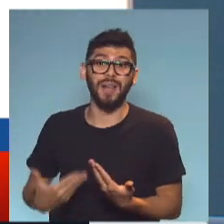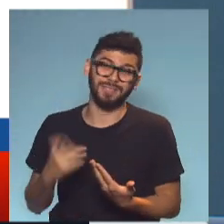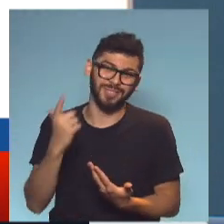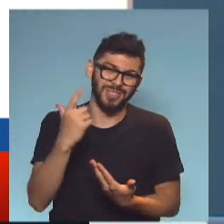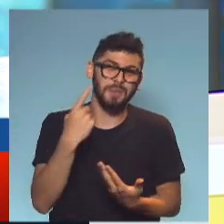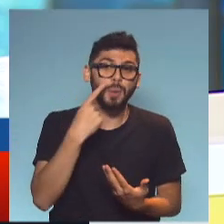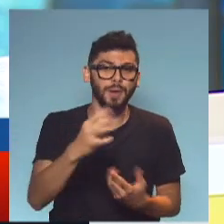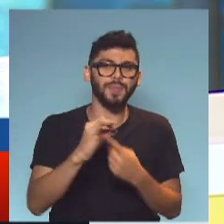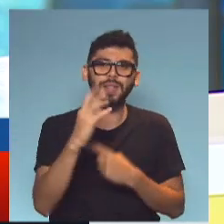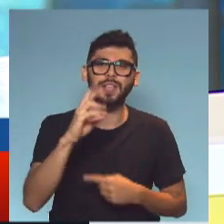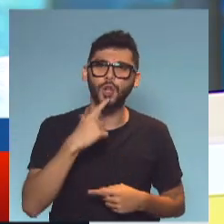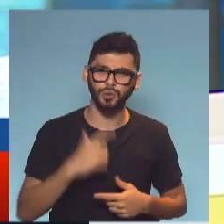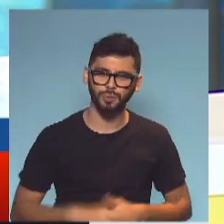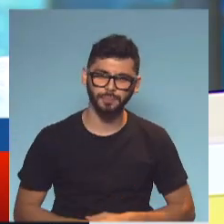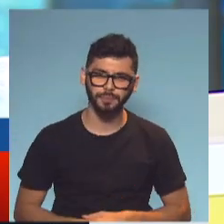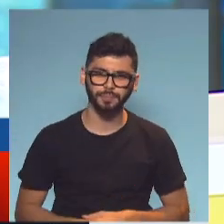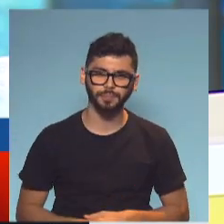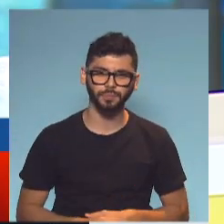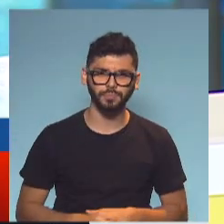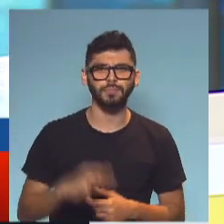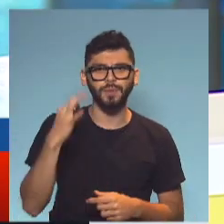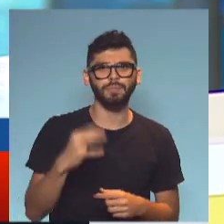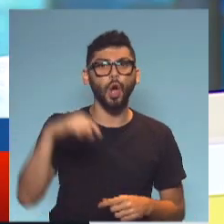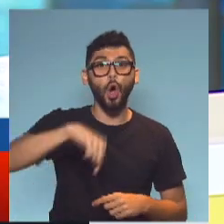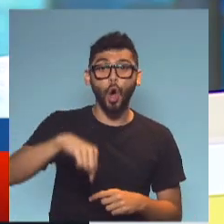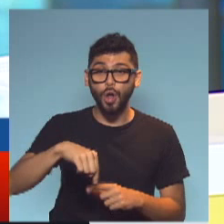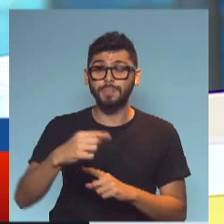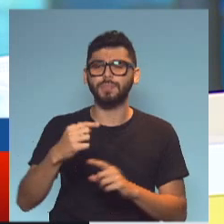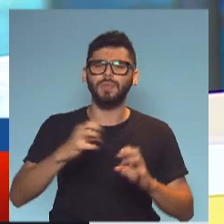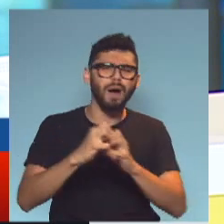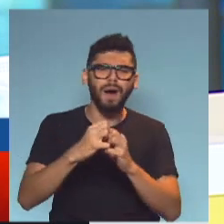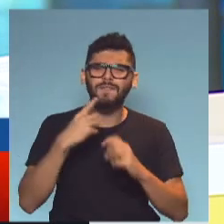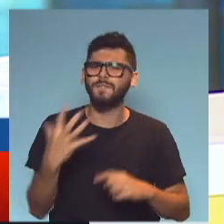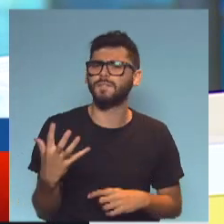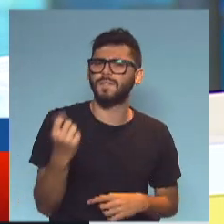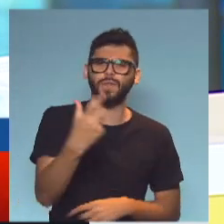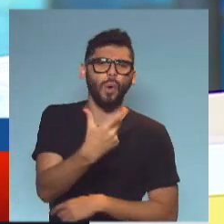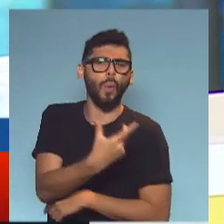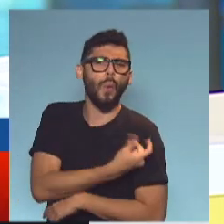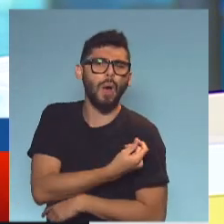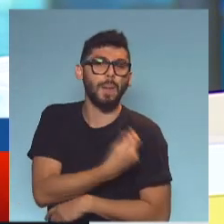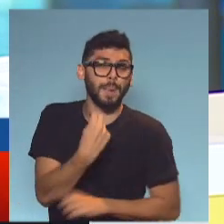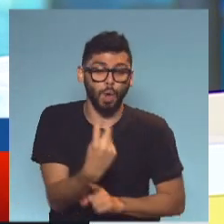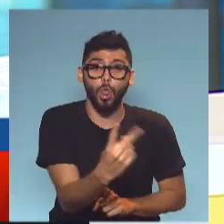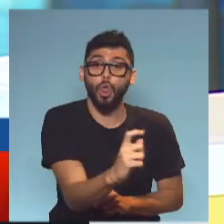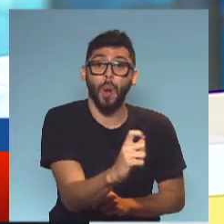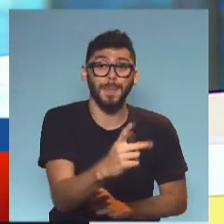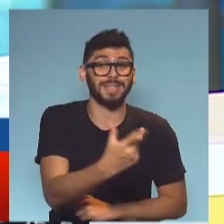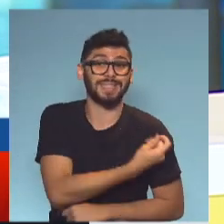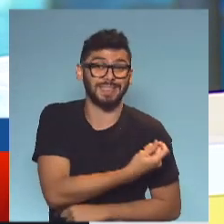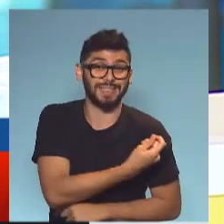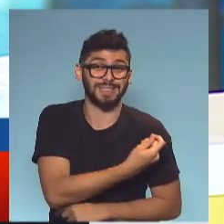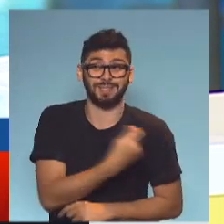esto. El debate sobre acceder a vacunas hoy en día para poder ser aplicadas en los próximos 2 meses, que es lo que la